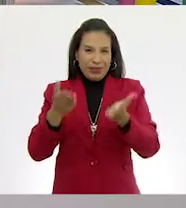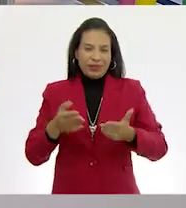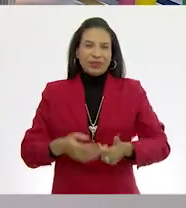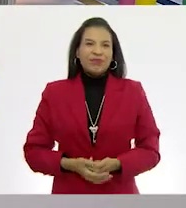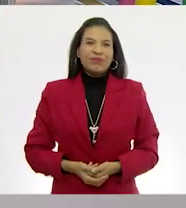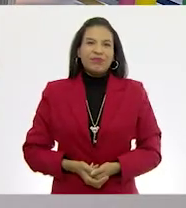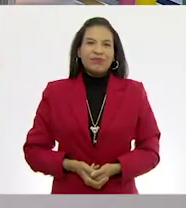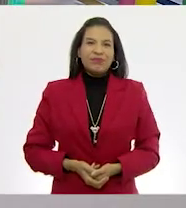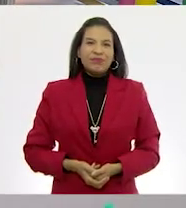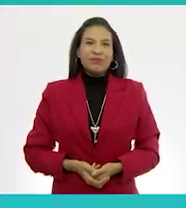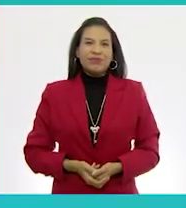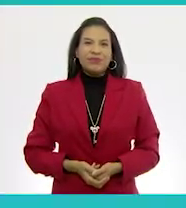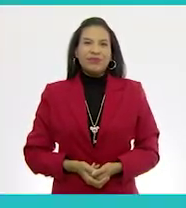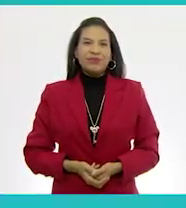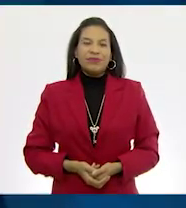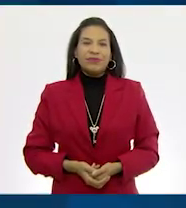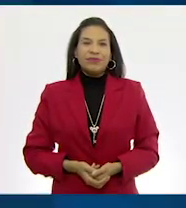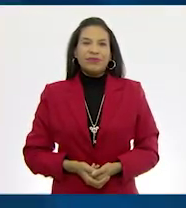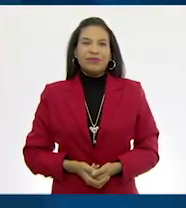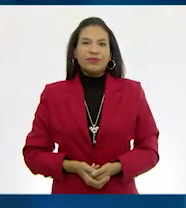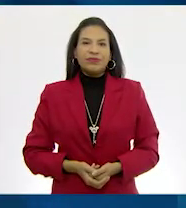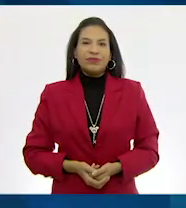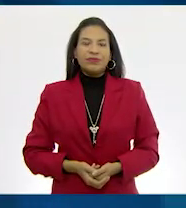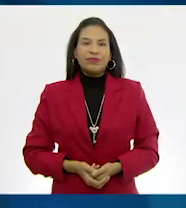extra bien